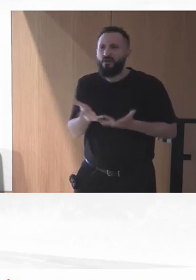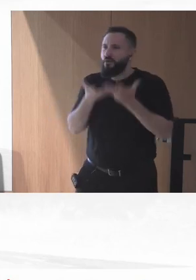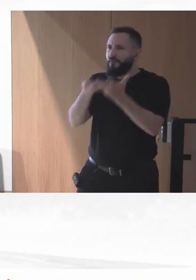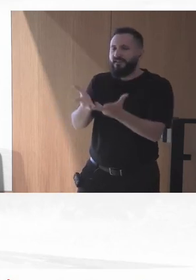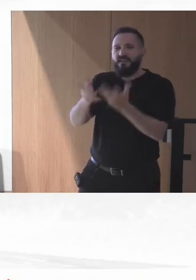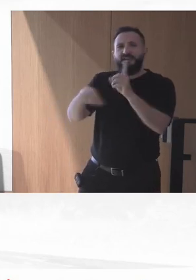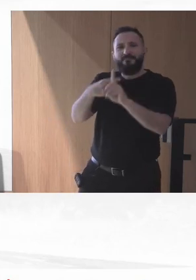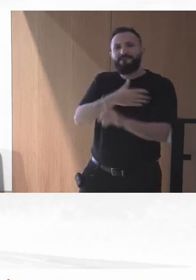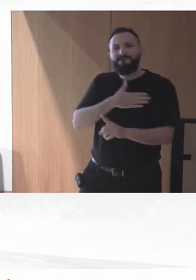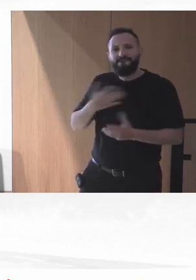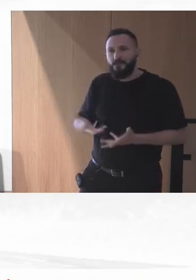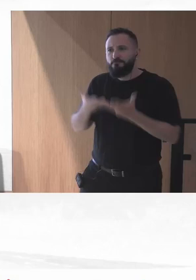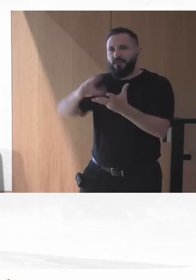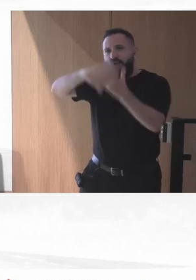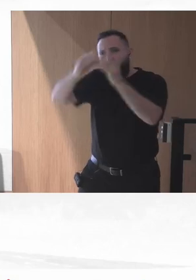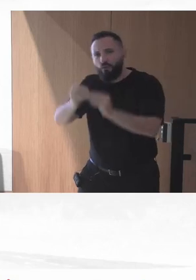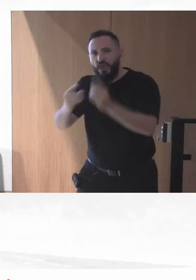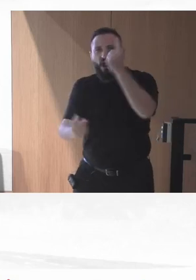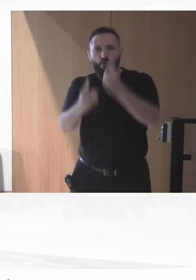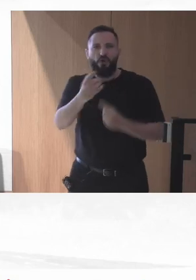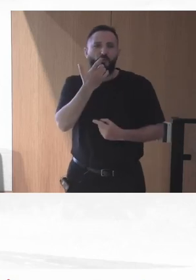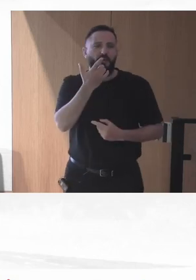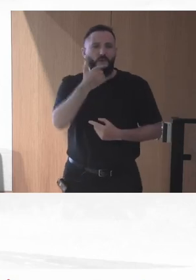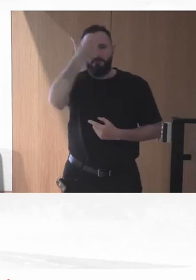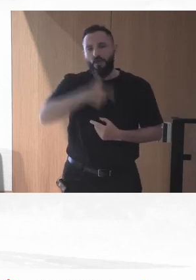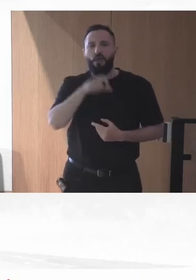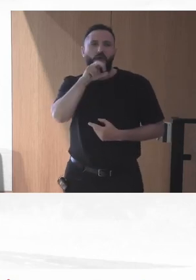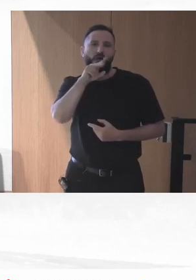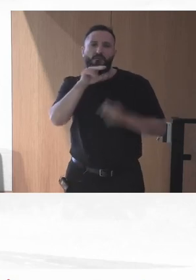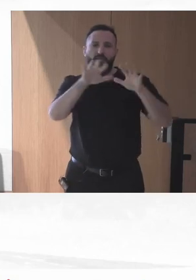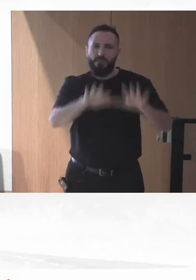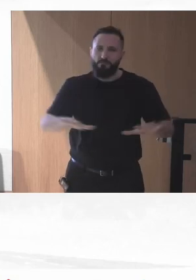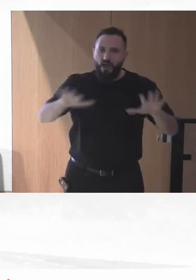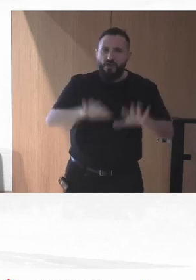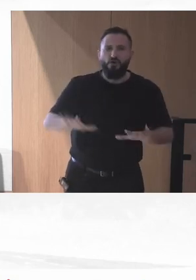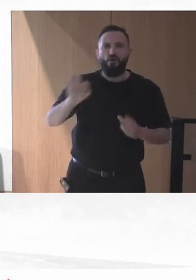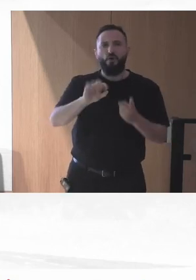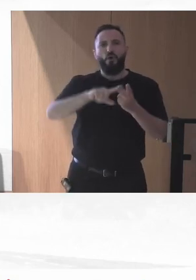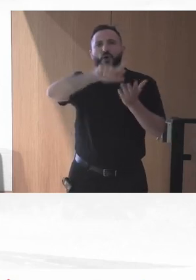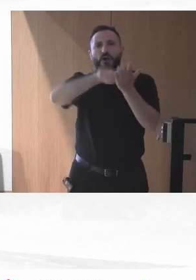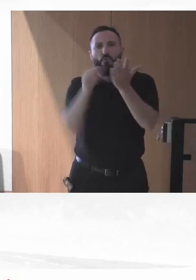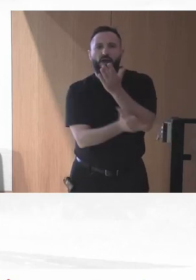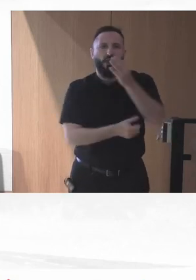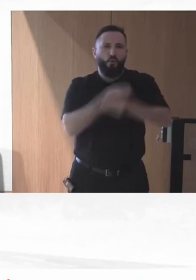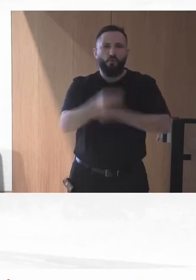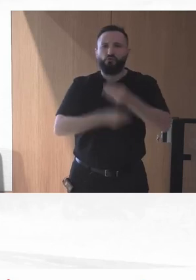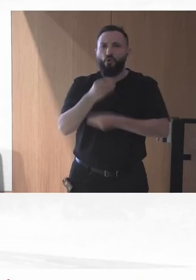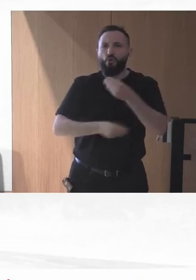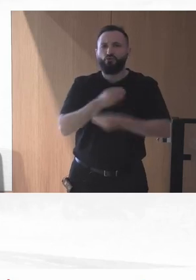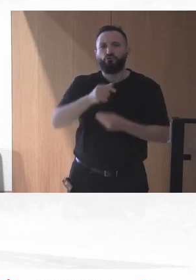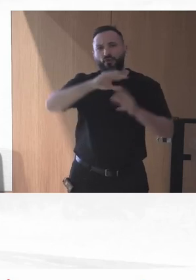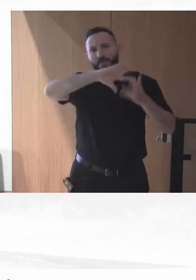permite llevar a cabo algunos ajustes, como por ejemplo hablar más despacio, ajustar el lenguaje que utilizan. A